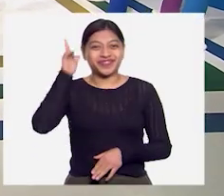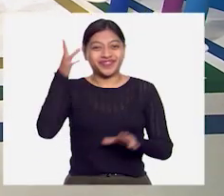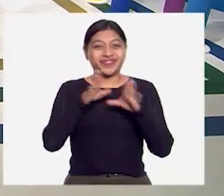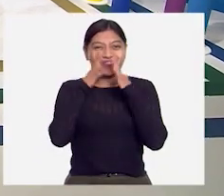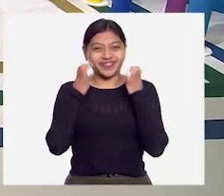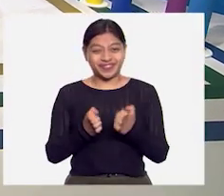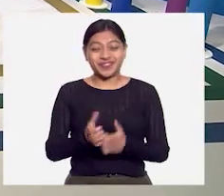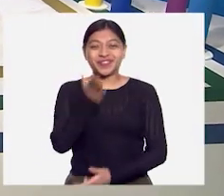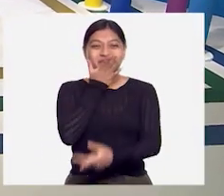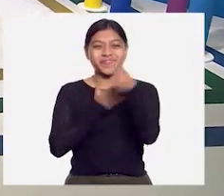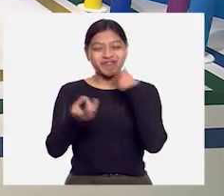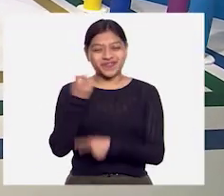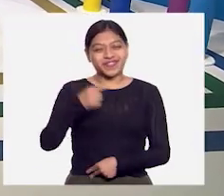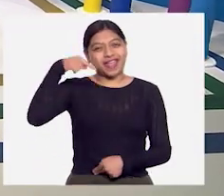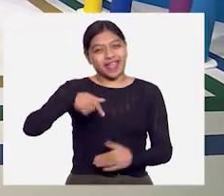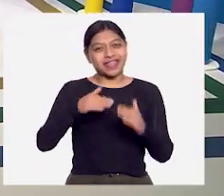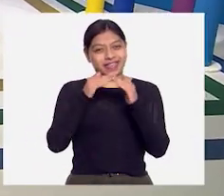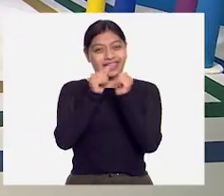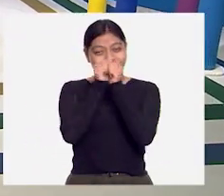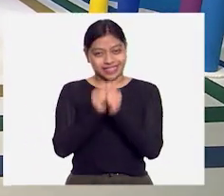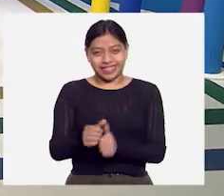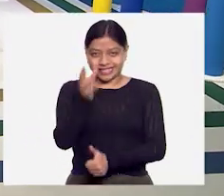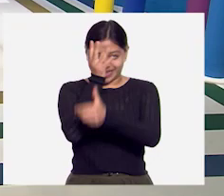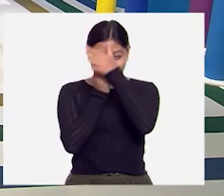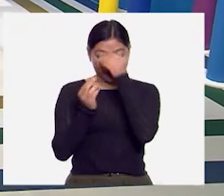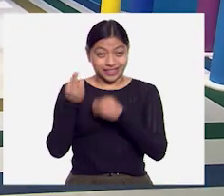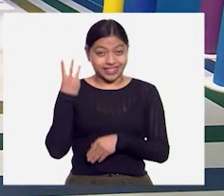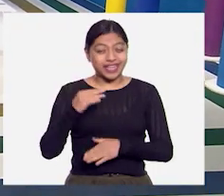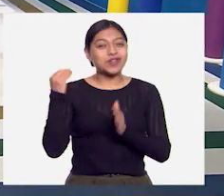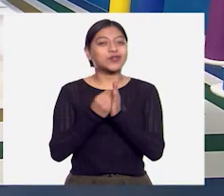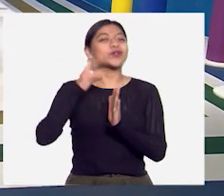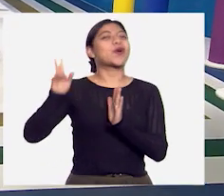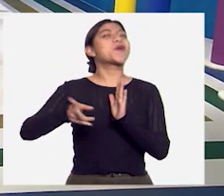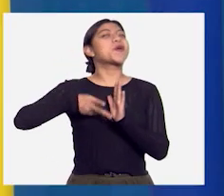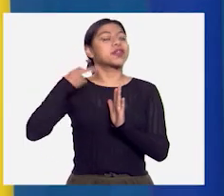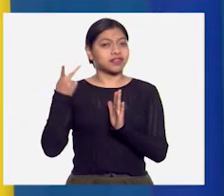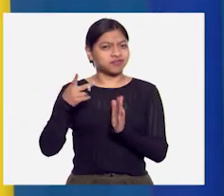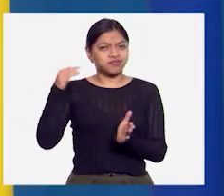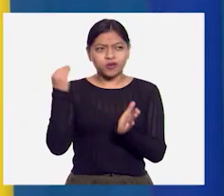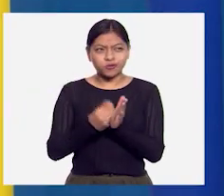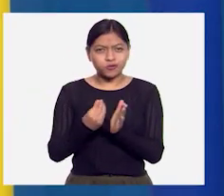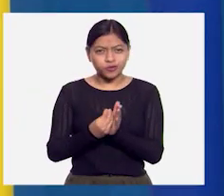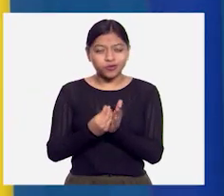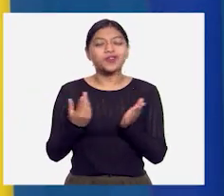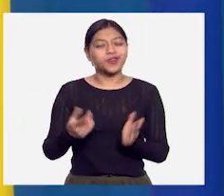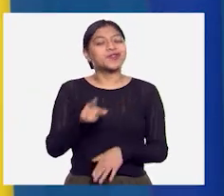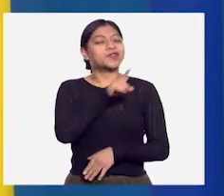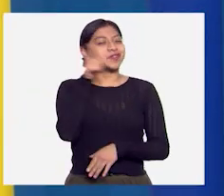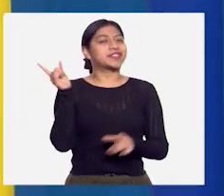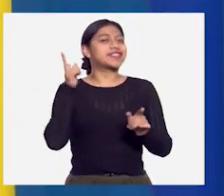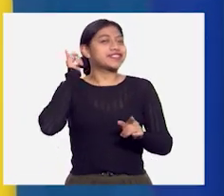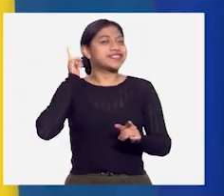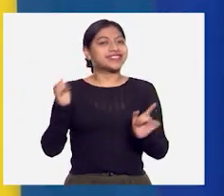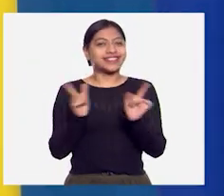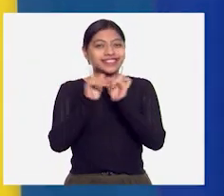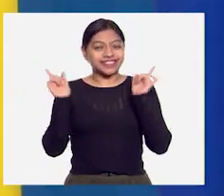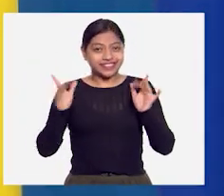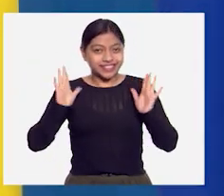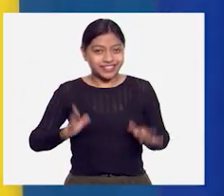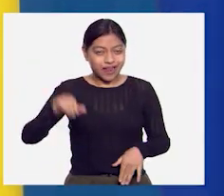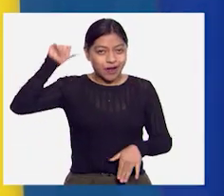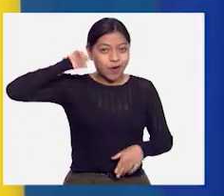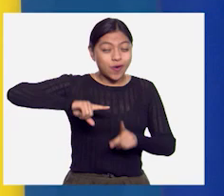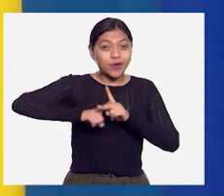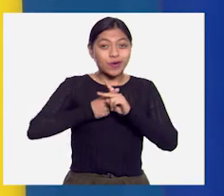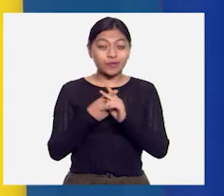están? Bienvenidas y bienvenidos a una clase más en Aprende en Casa 3. Y espero que ya estén listos y entusiasmados por comenzar